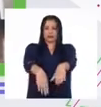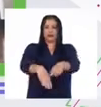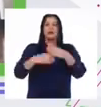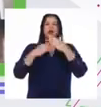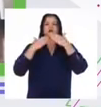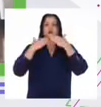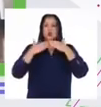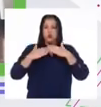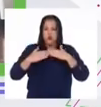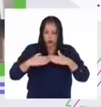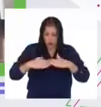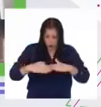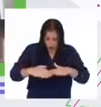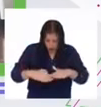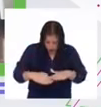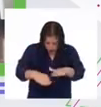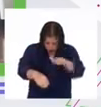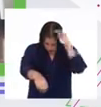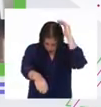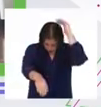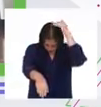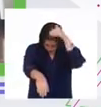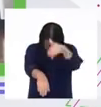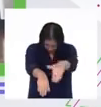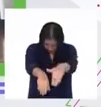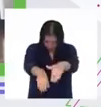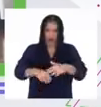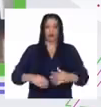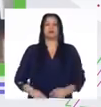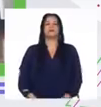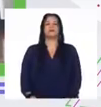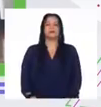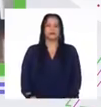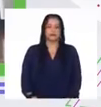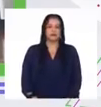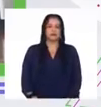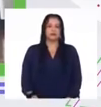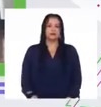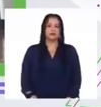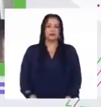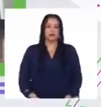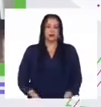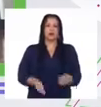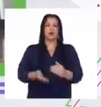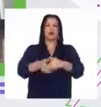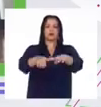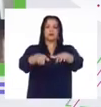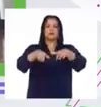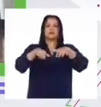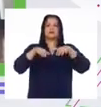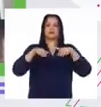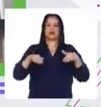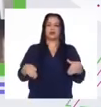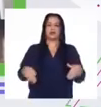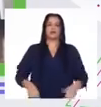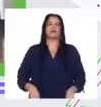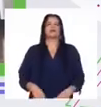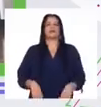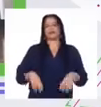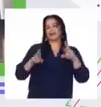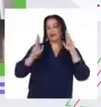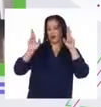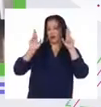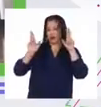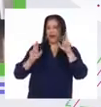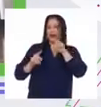Exhalando, bajamos completamente hacia las piernas y regresamos. Espero que